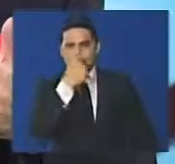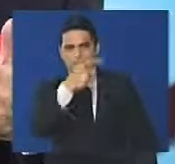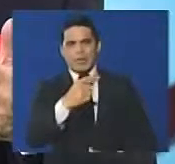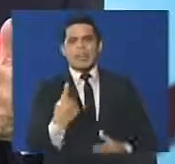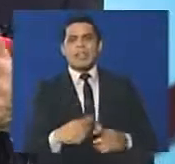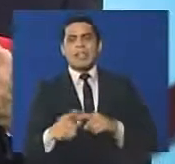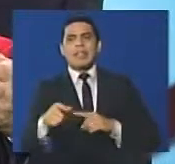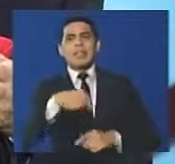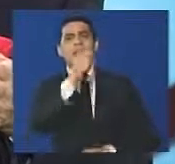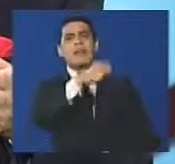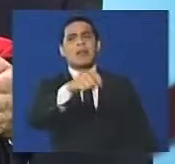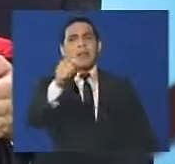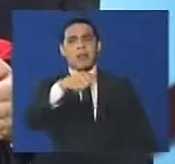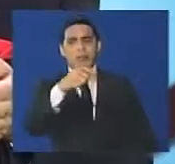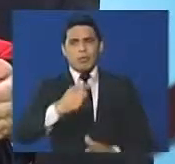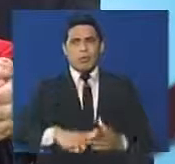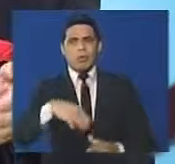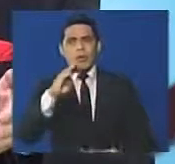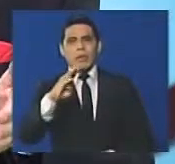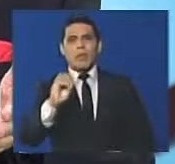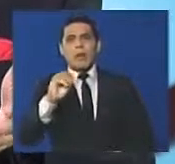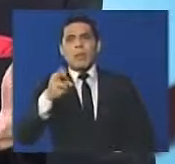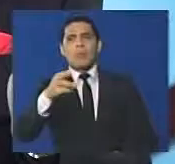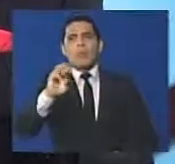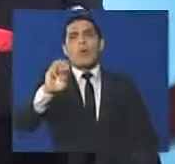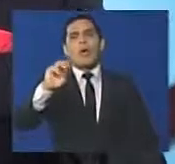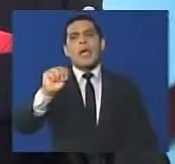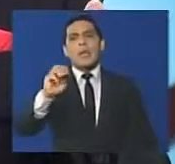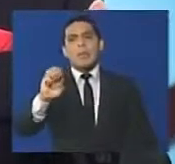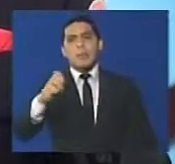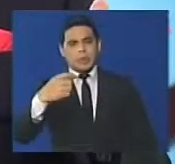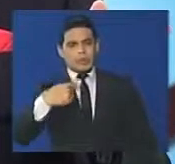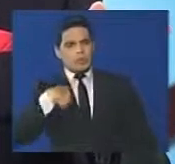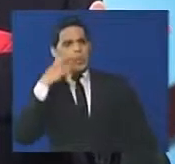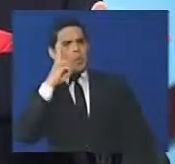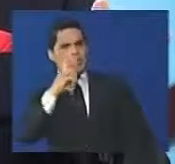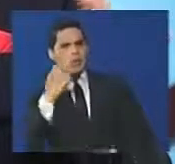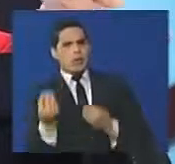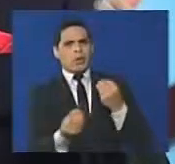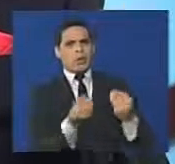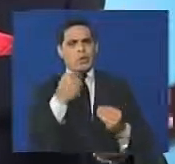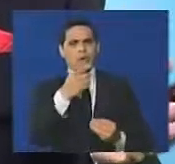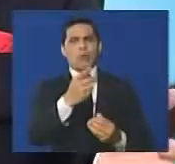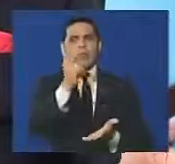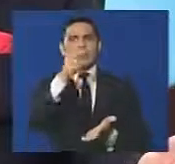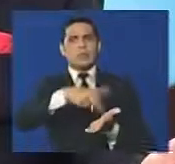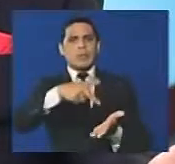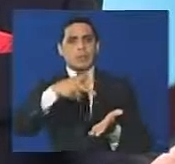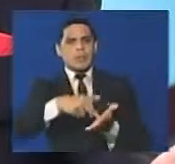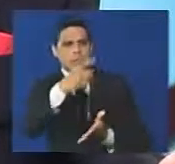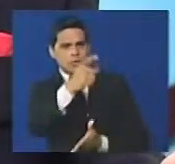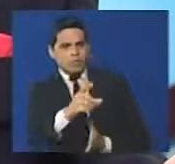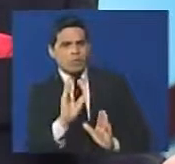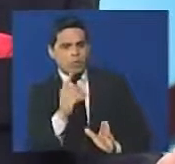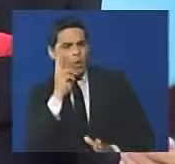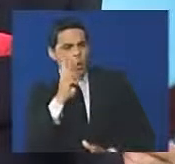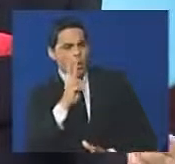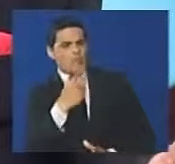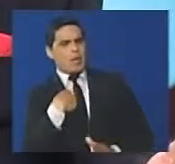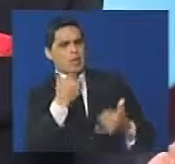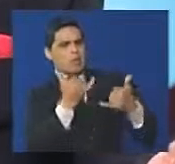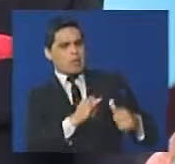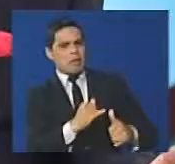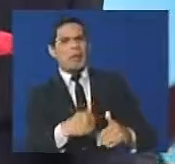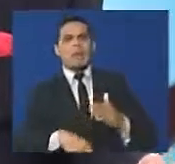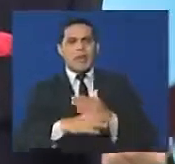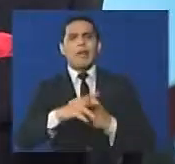es director musical del grupo Bohème, La Vida es Bohème. Y yo me quedé loco de la forma de cómo se presentó ese espectáculo. Hay que